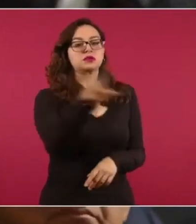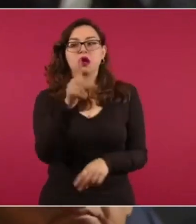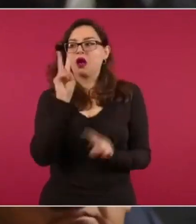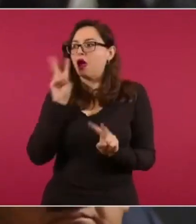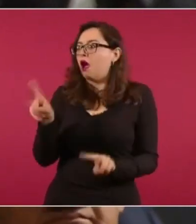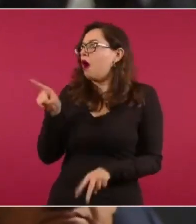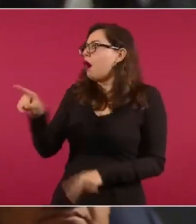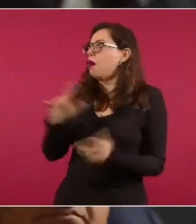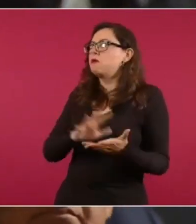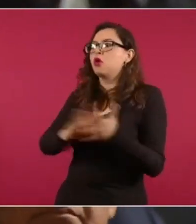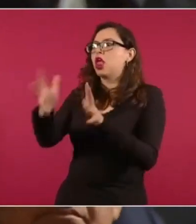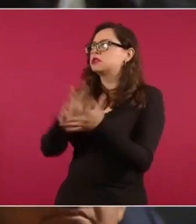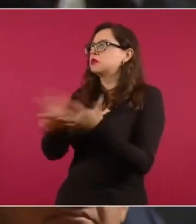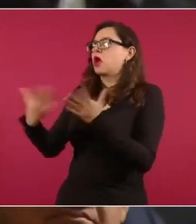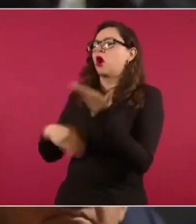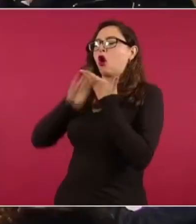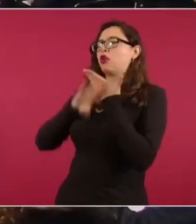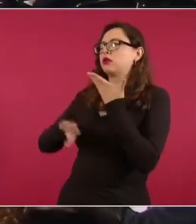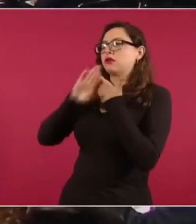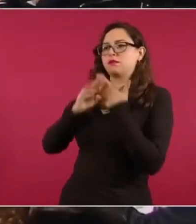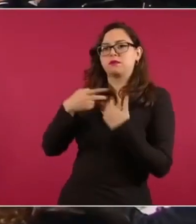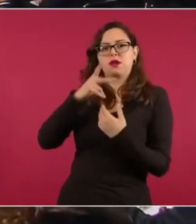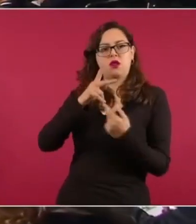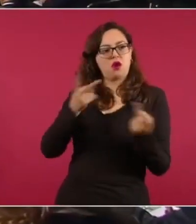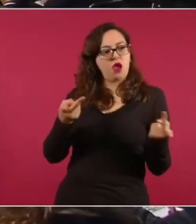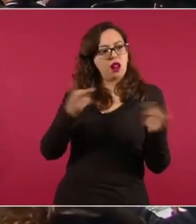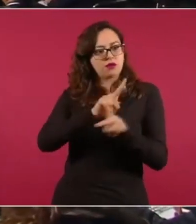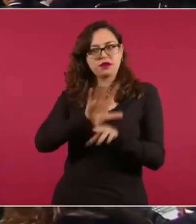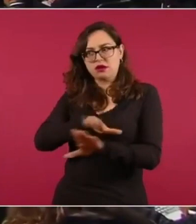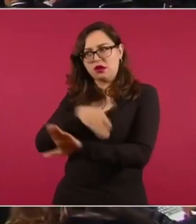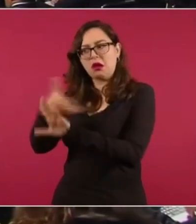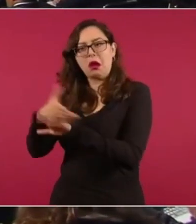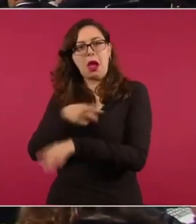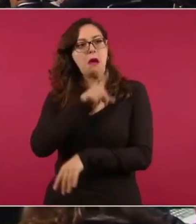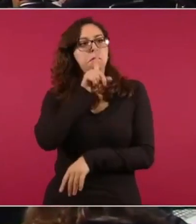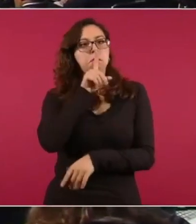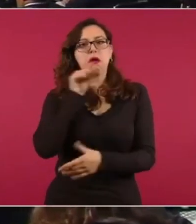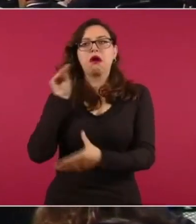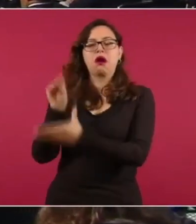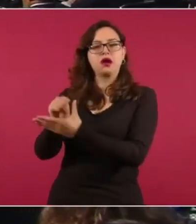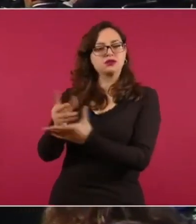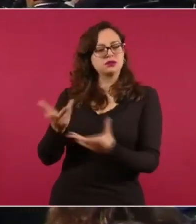ellos y pues no en otras situaciones. Pues